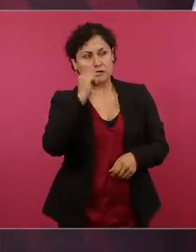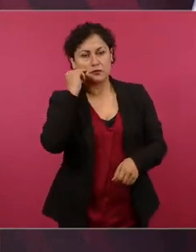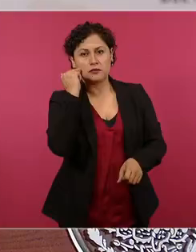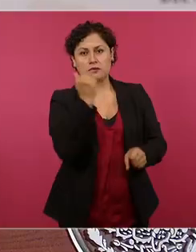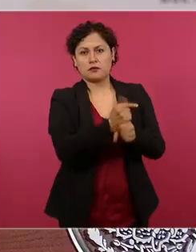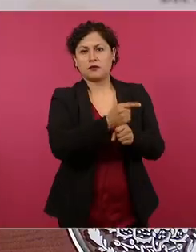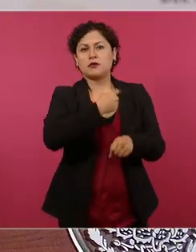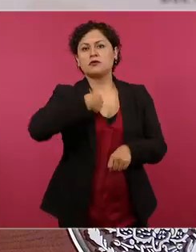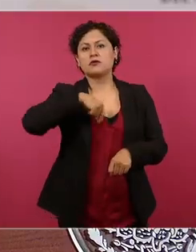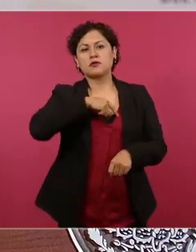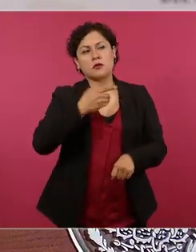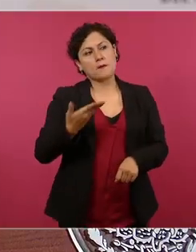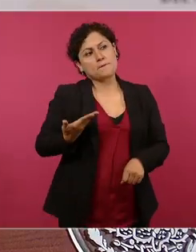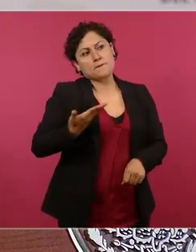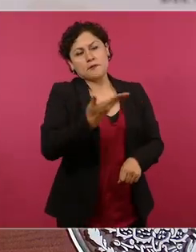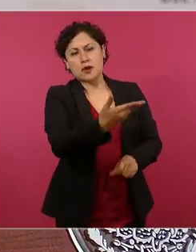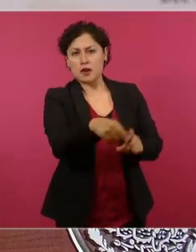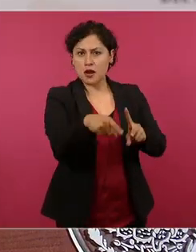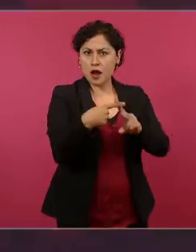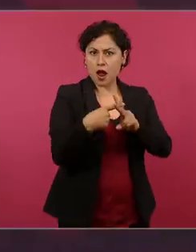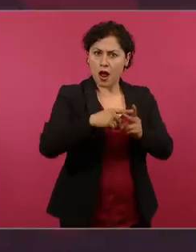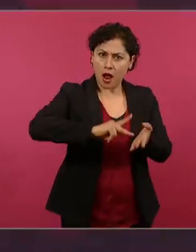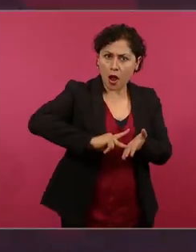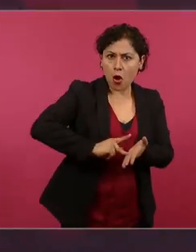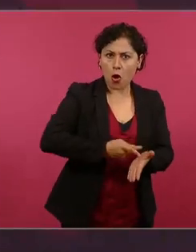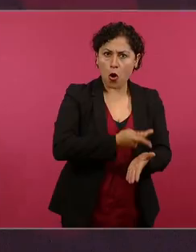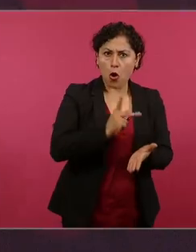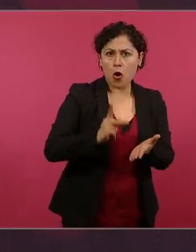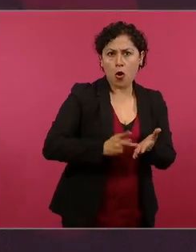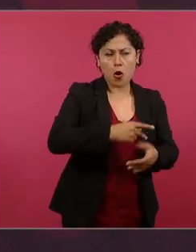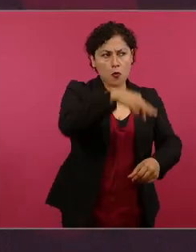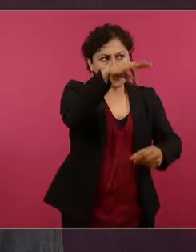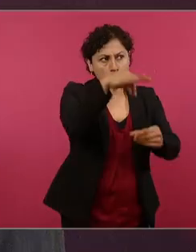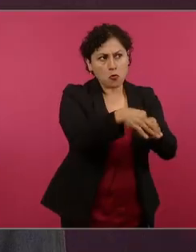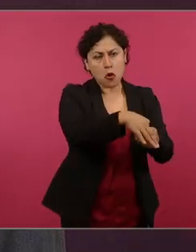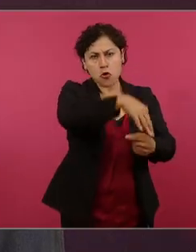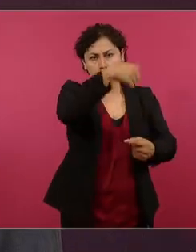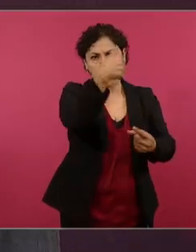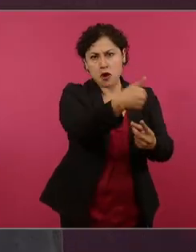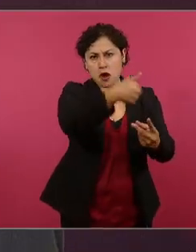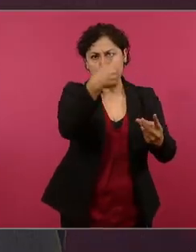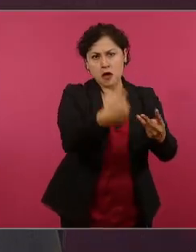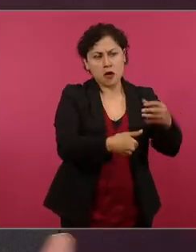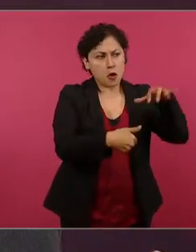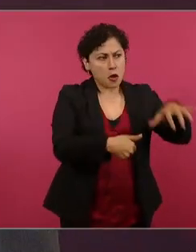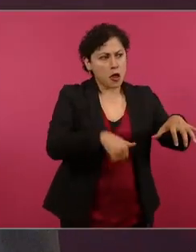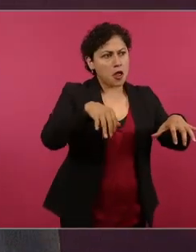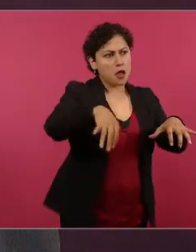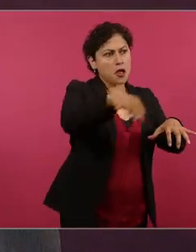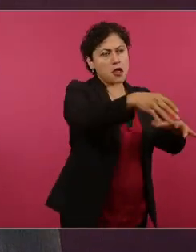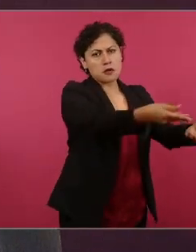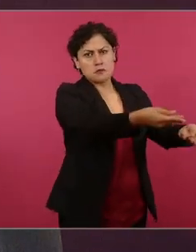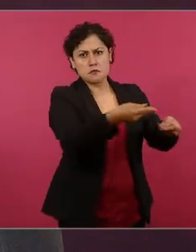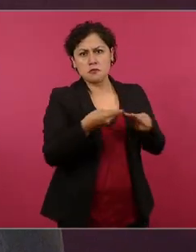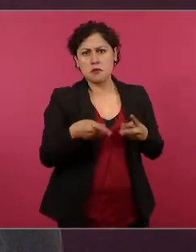voto por voto, casilla por casilla, voto por voto. Era sencillo.